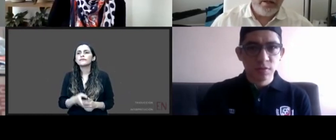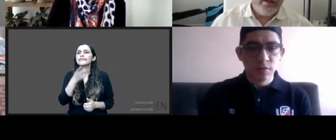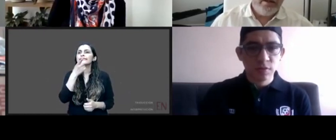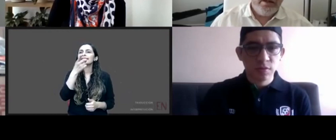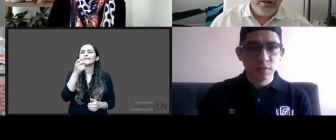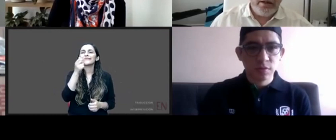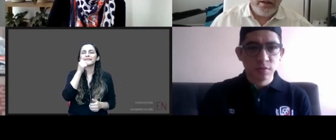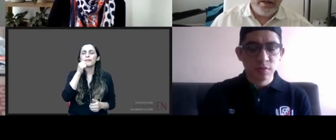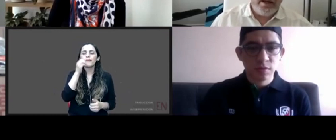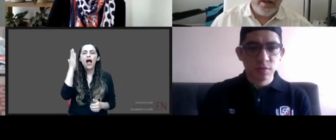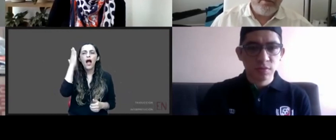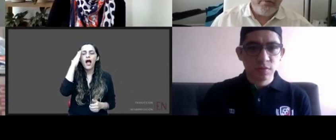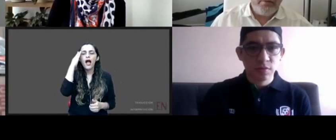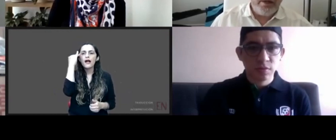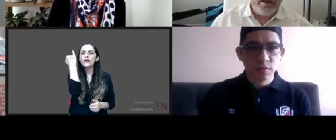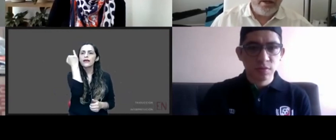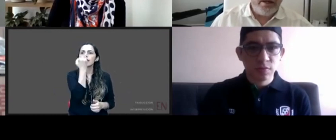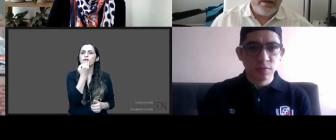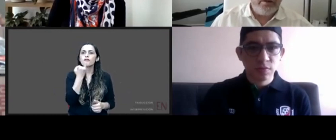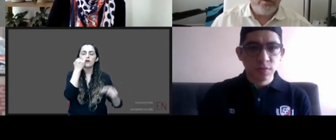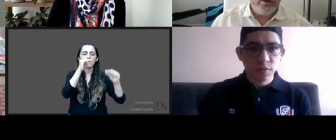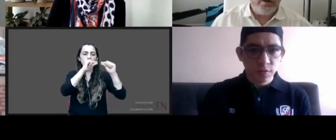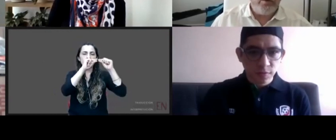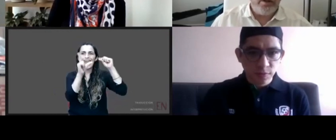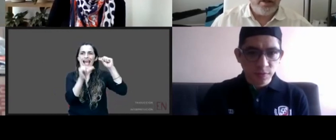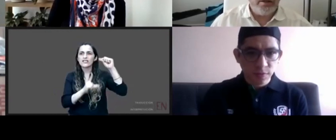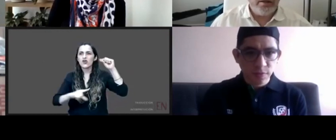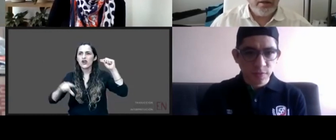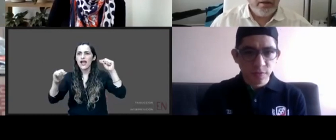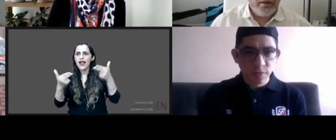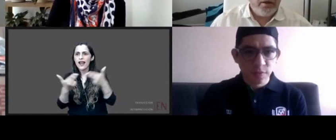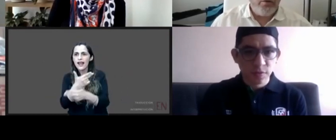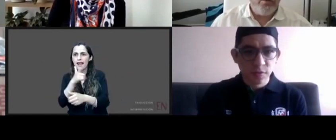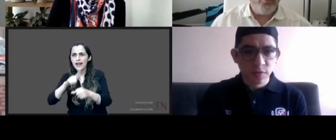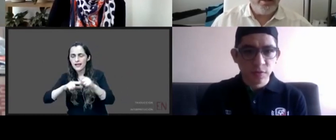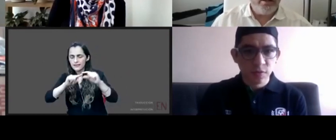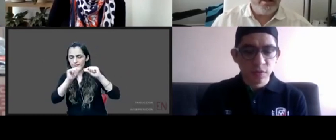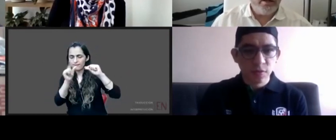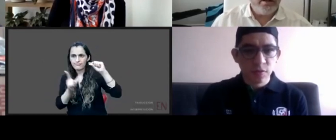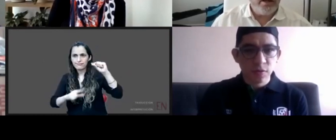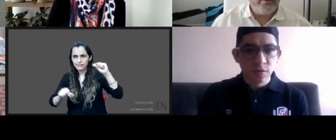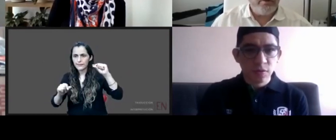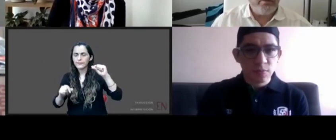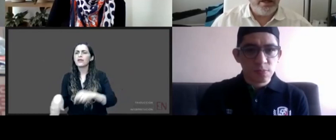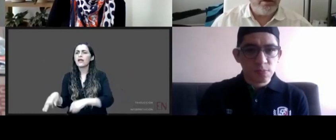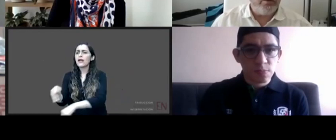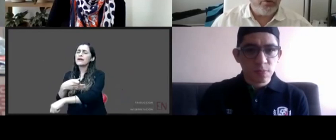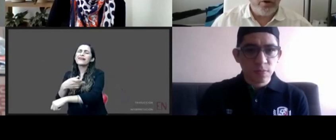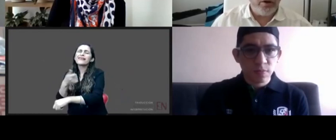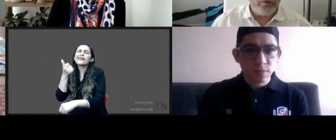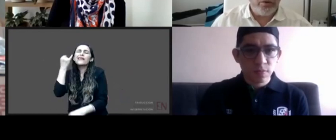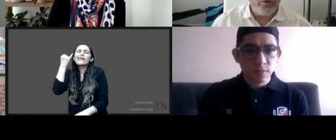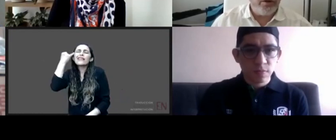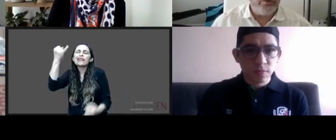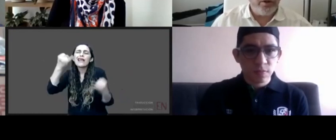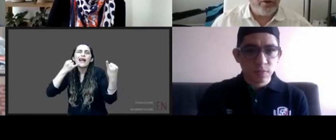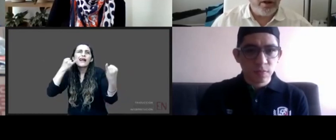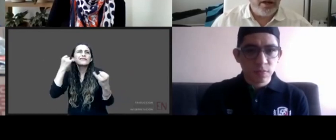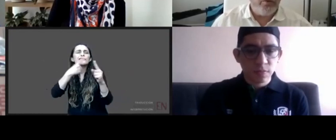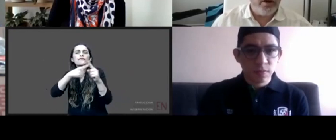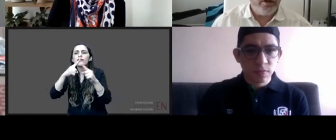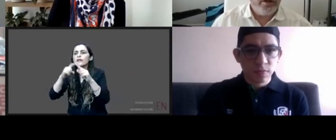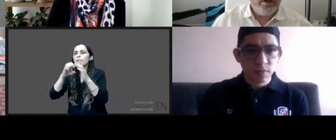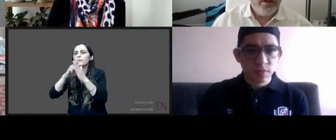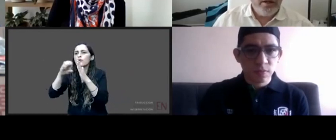nacional, de que la familia es una unidad homogénea, en cada familia hay una sola cultura, una